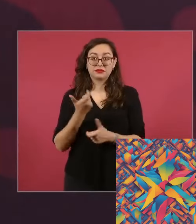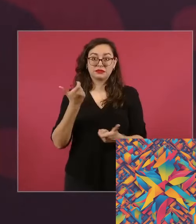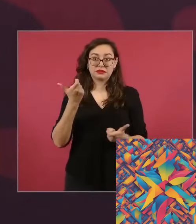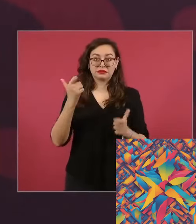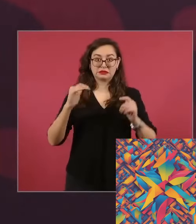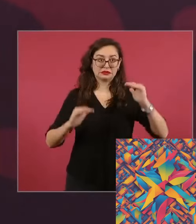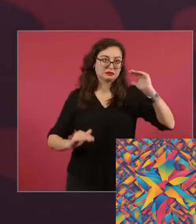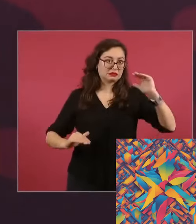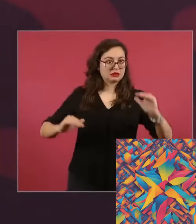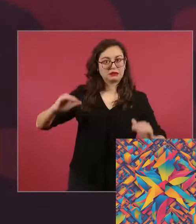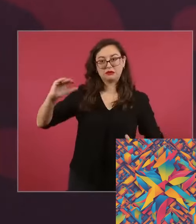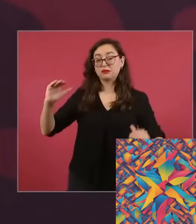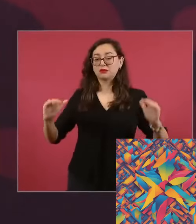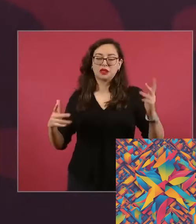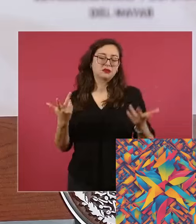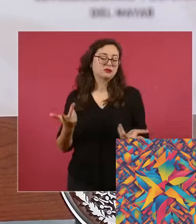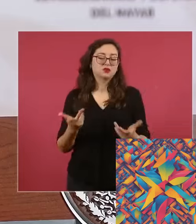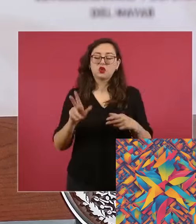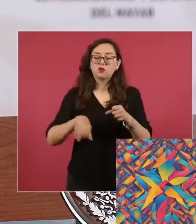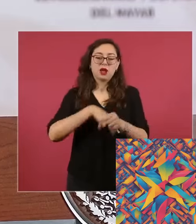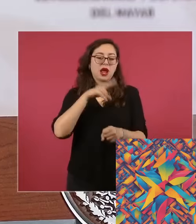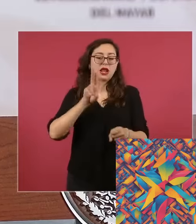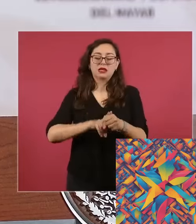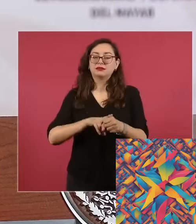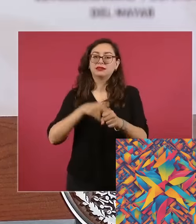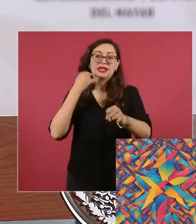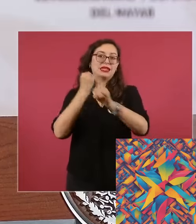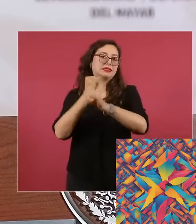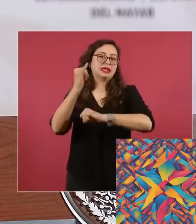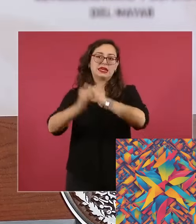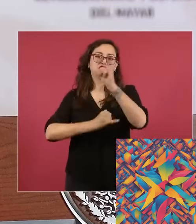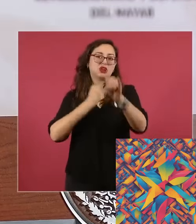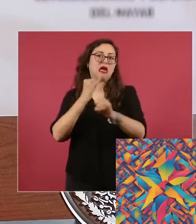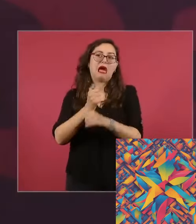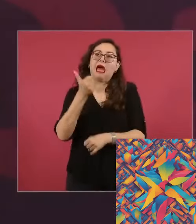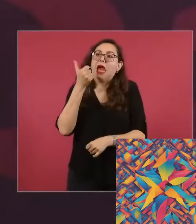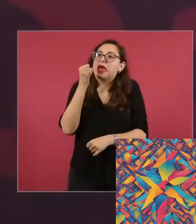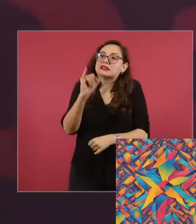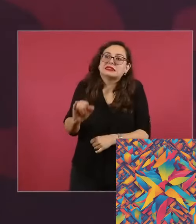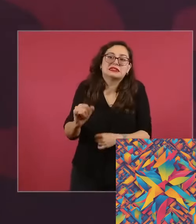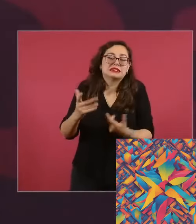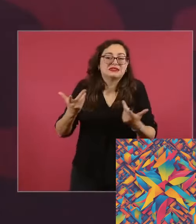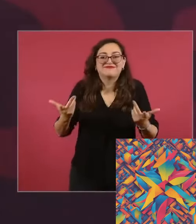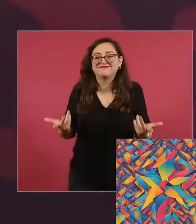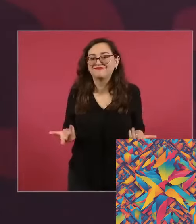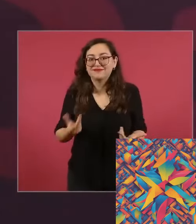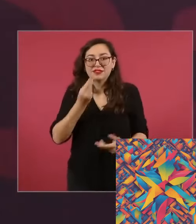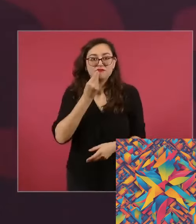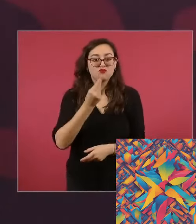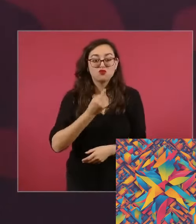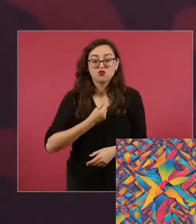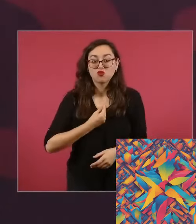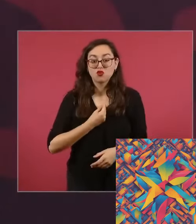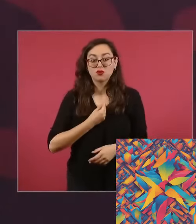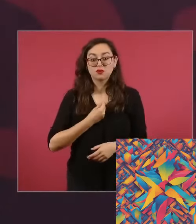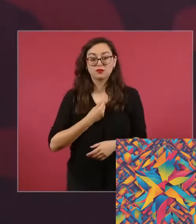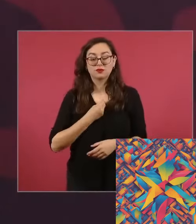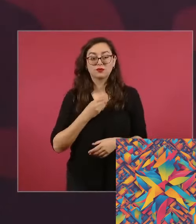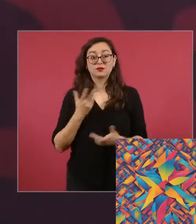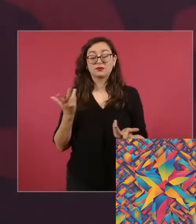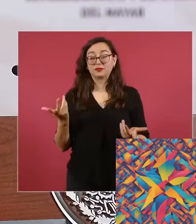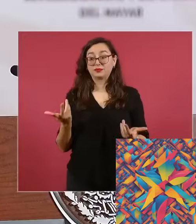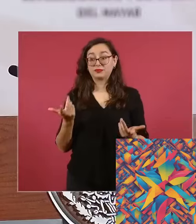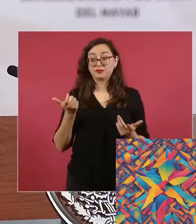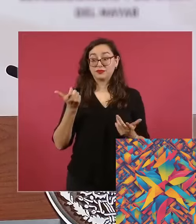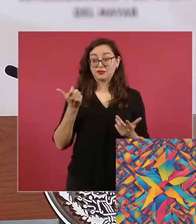a ser electo expresó el presidente con orgullo este anuncio no solo refleja el compromiso de la familia López Obrador con el bienestar